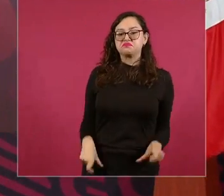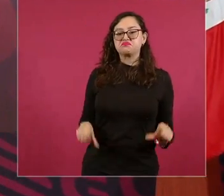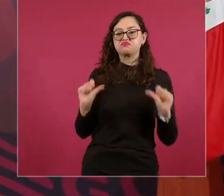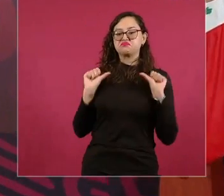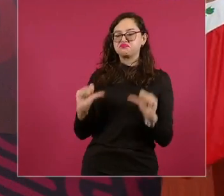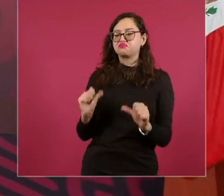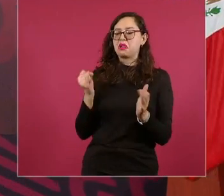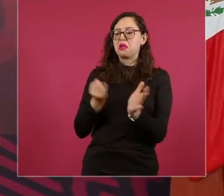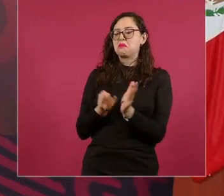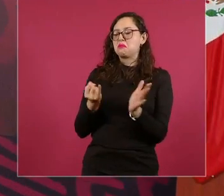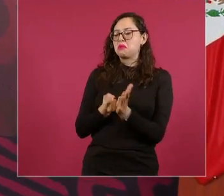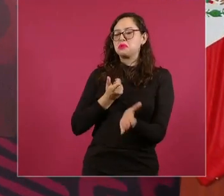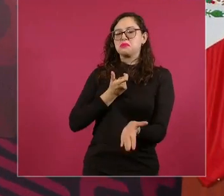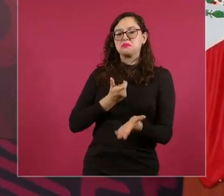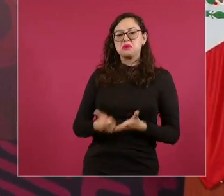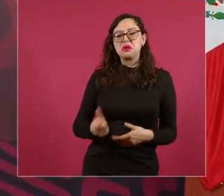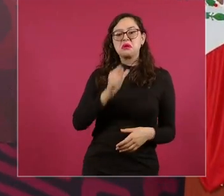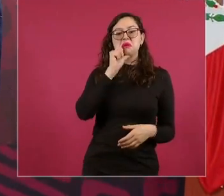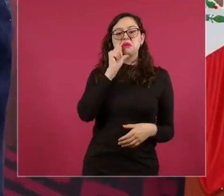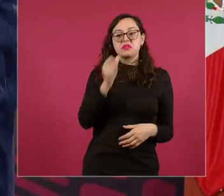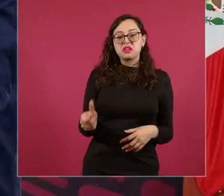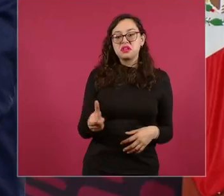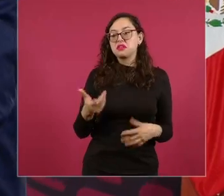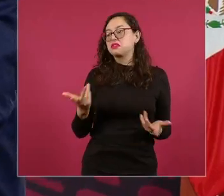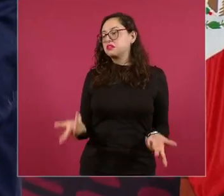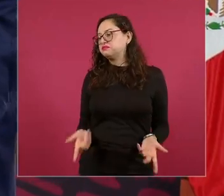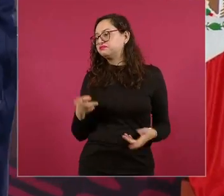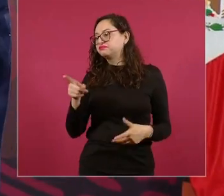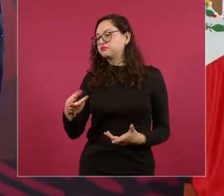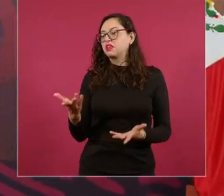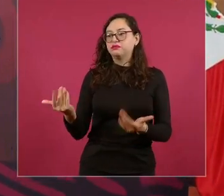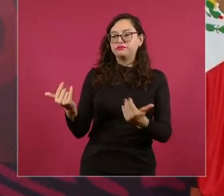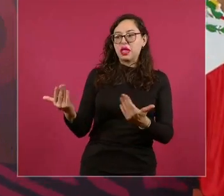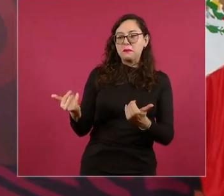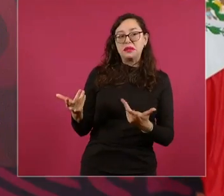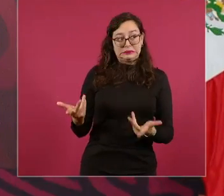quedarse con los bienes del pueblo, de la nación.